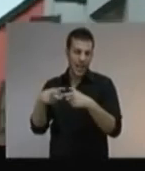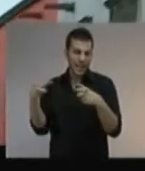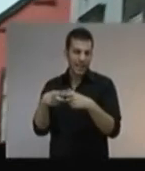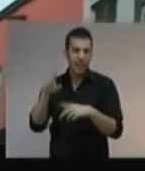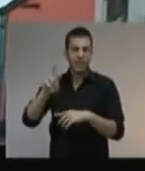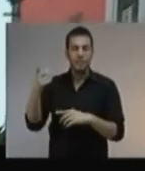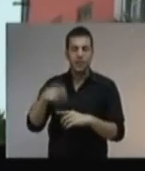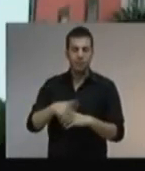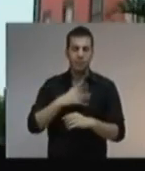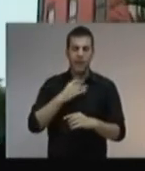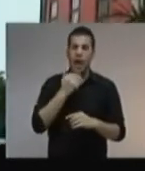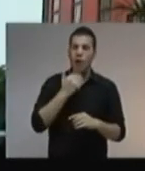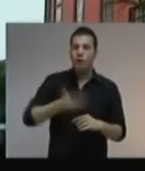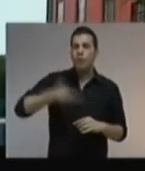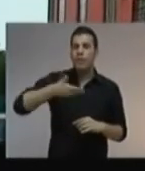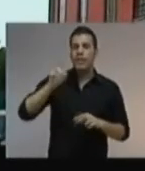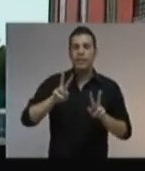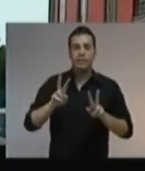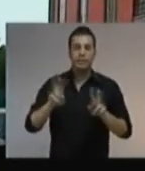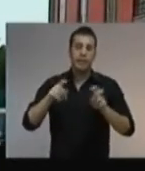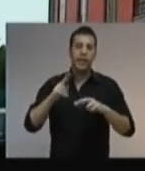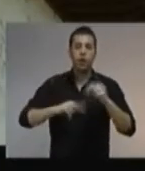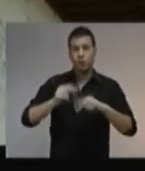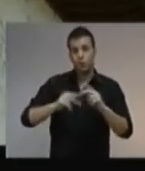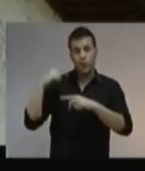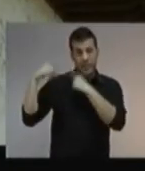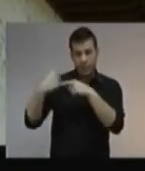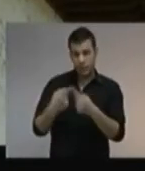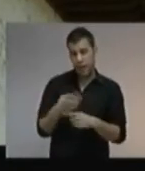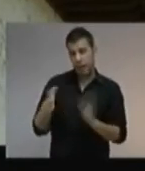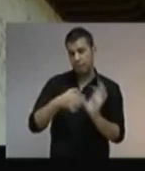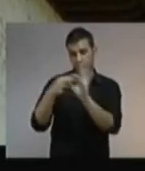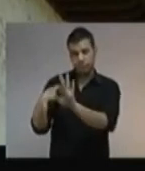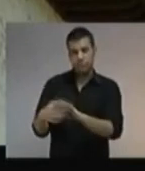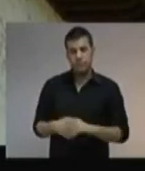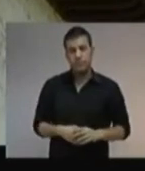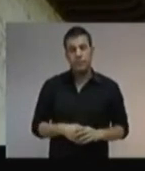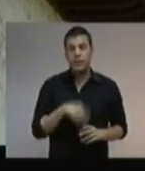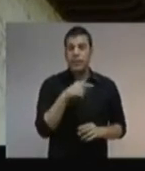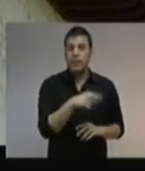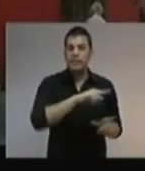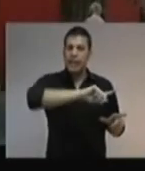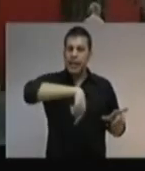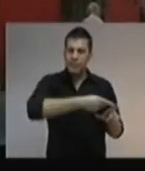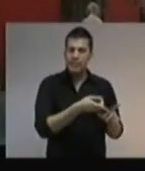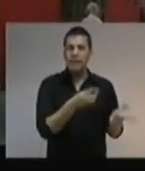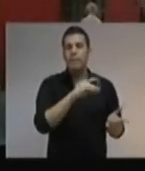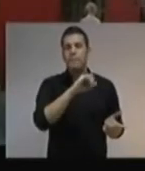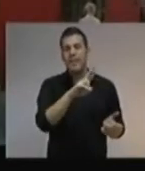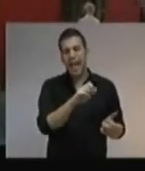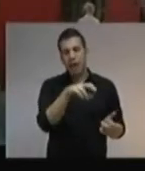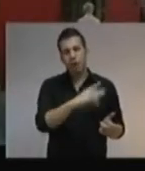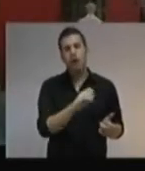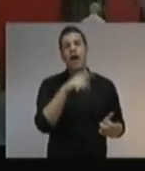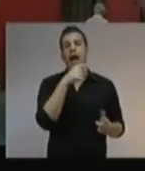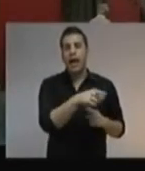es también significativo de lo que era la construcción tradicional de la ciudad. Esta calle del Balcón desemboca precisamente en la plaza del Pilar Nuevo,